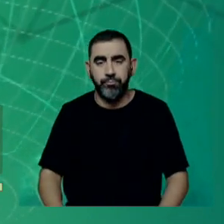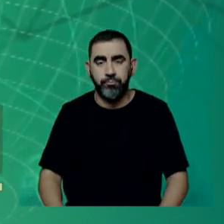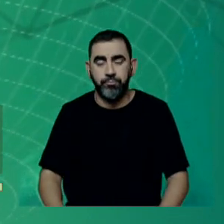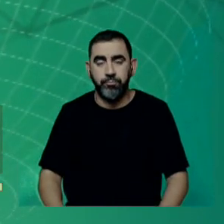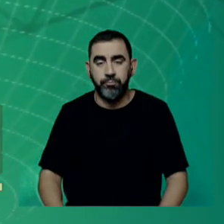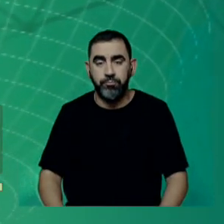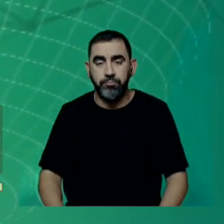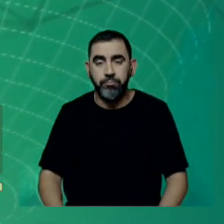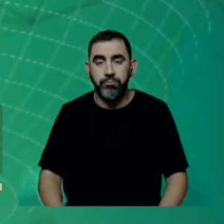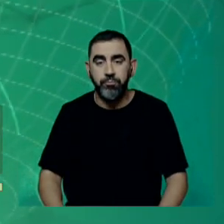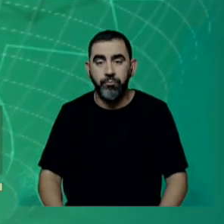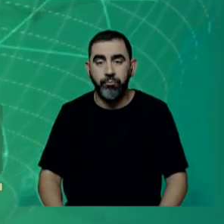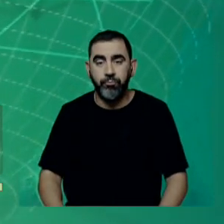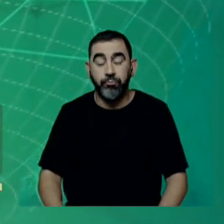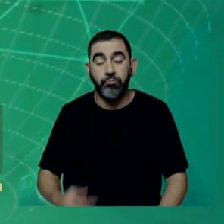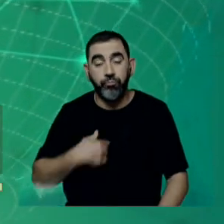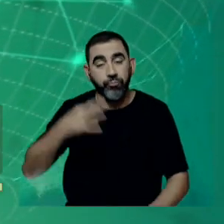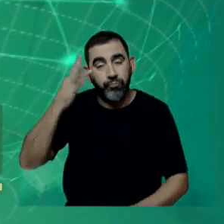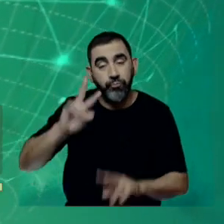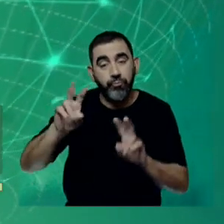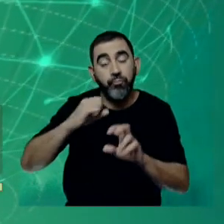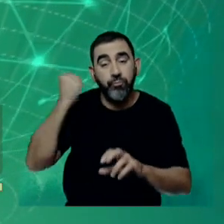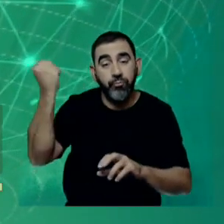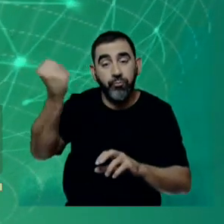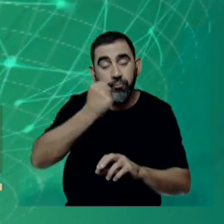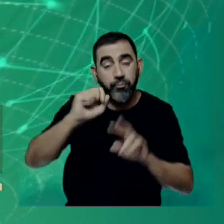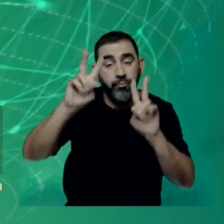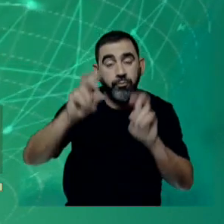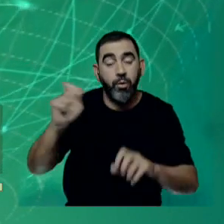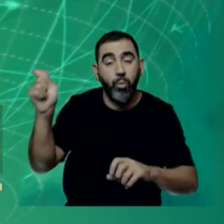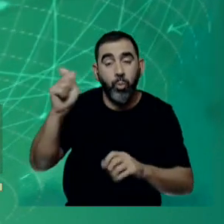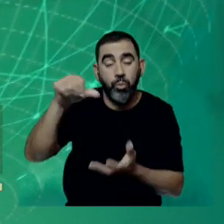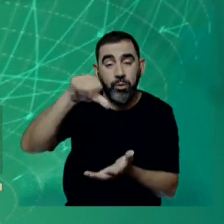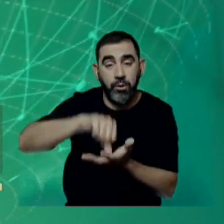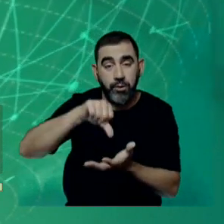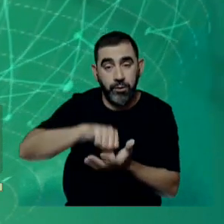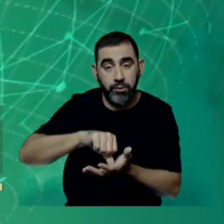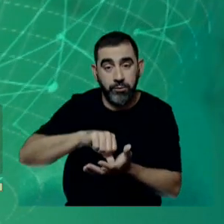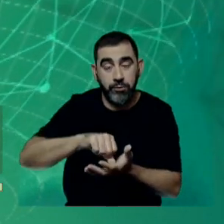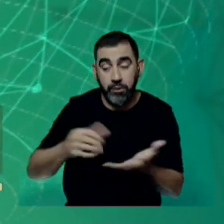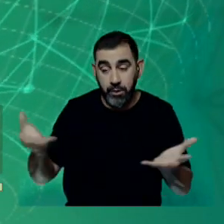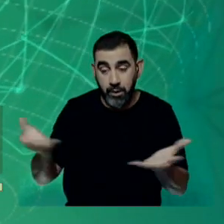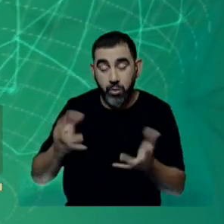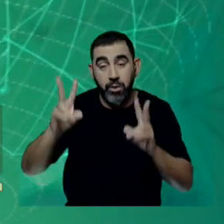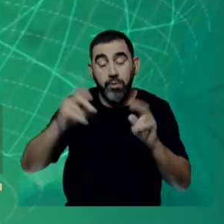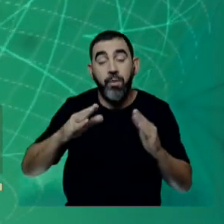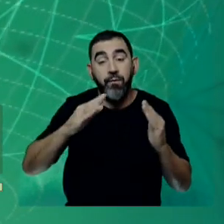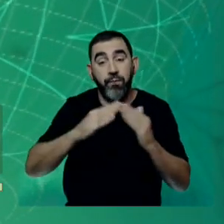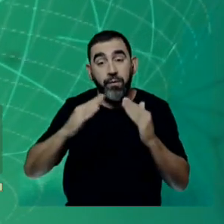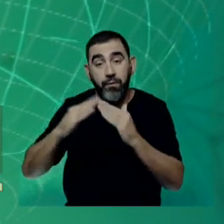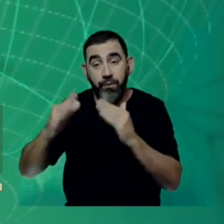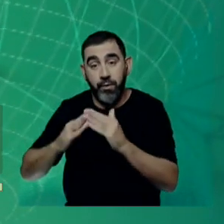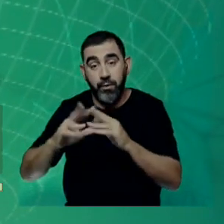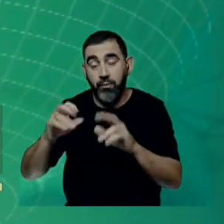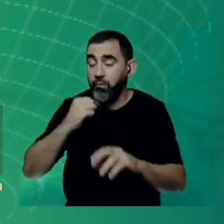menos no de la nuestra. A mí me parece que los temas importantes son los temas urgentes del país. Ahora mismo el tema de vivienda me parece un